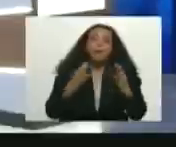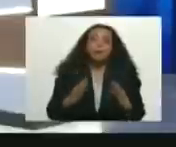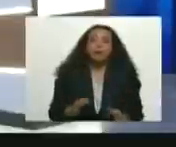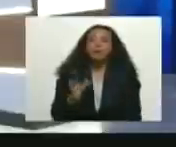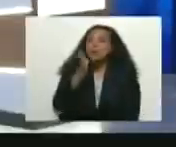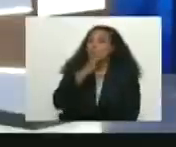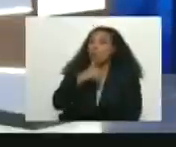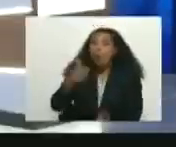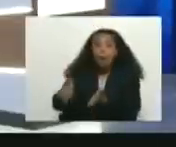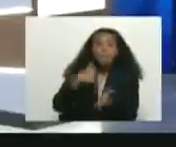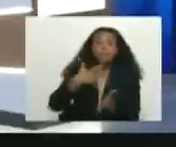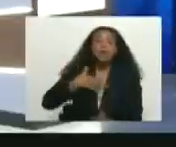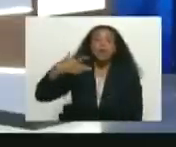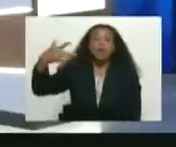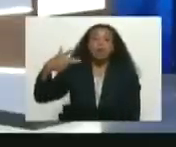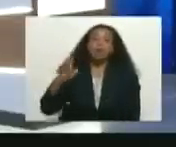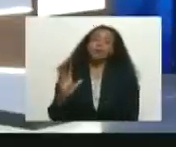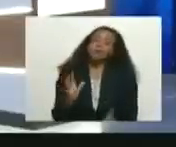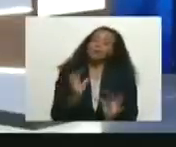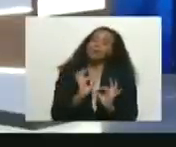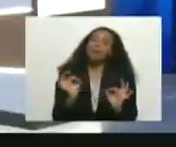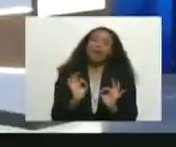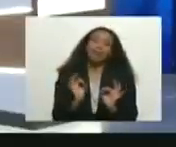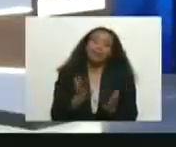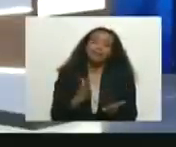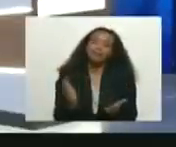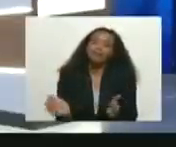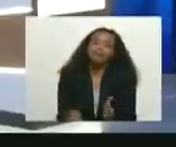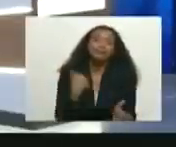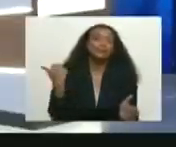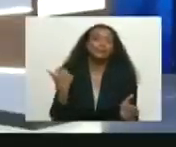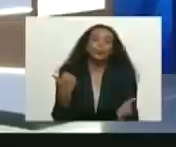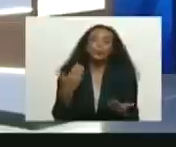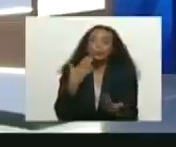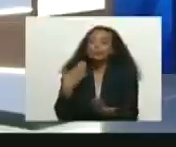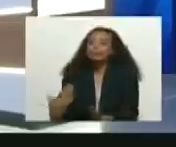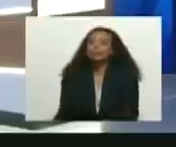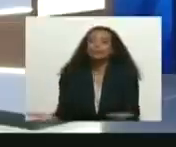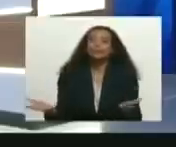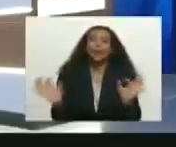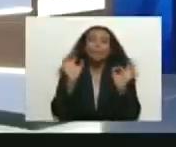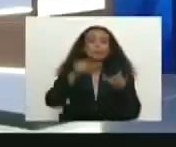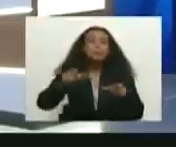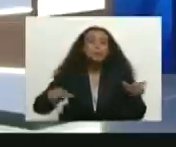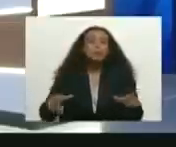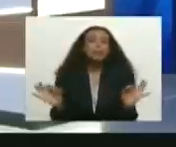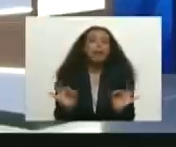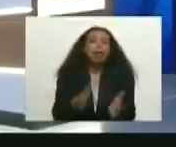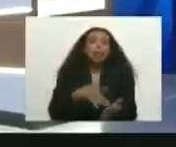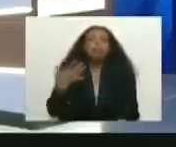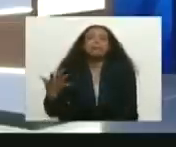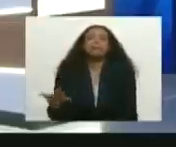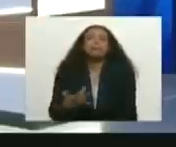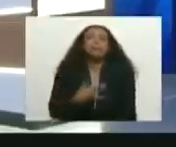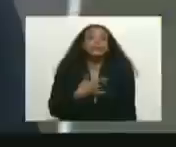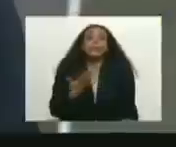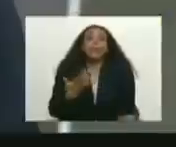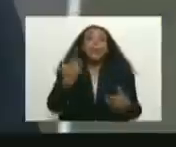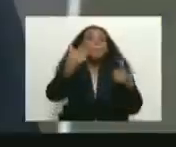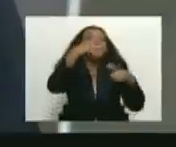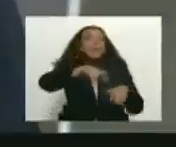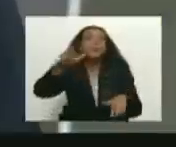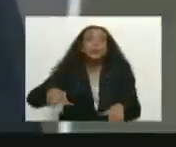espiritualidad no somos nada, sencillamente. Somos una chatarra andando por el mundo, sin espiritualidad. Seríamos cualquier